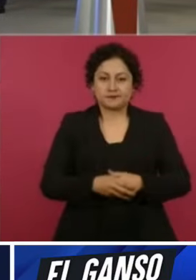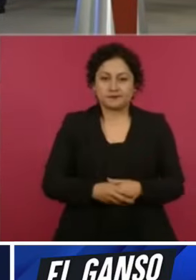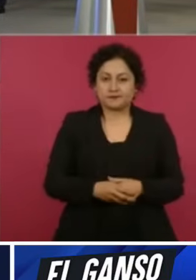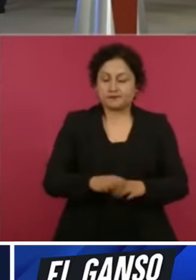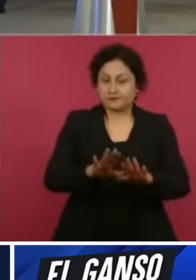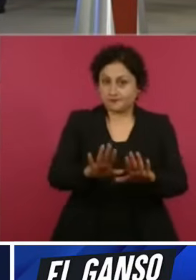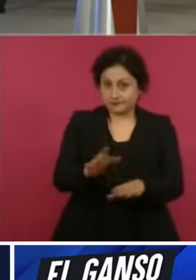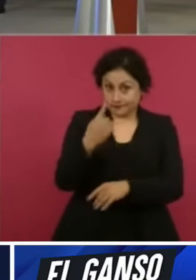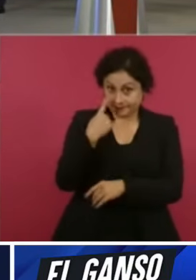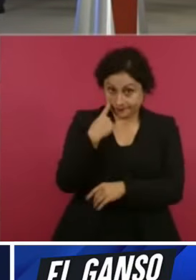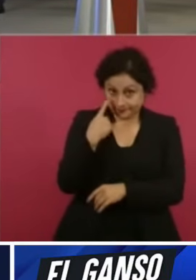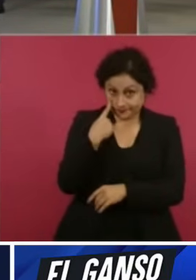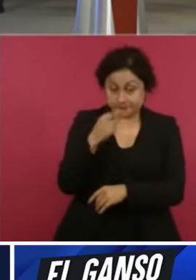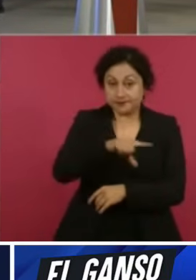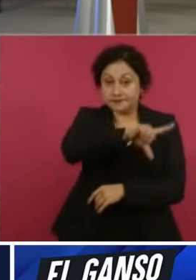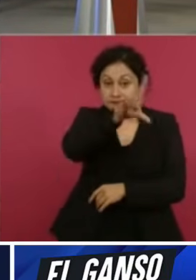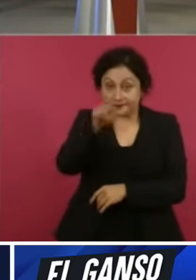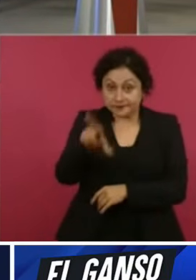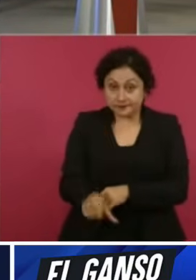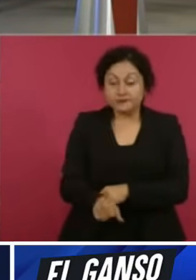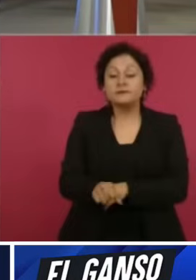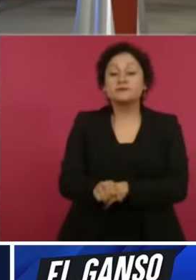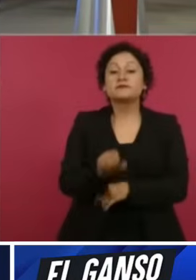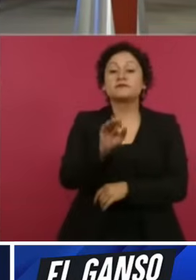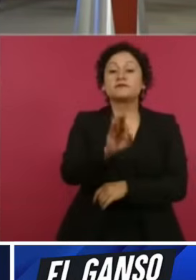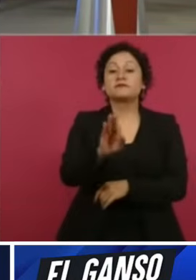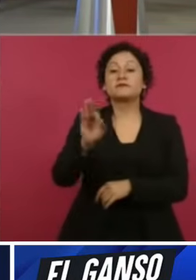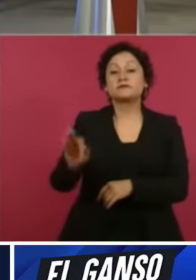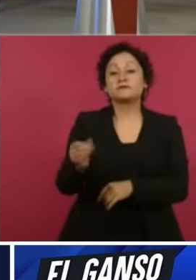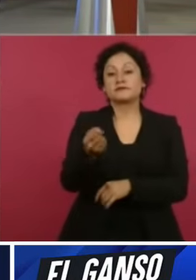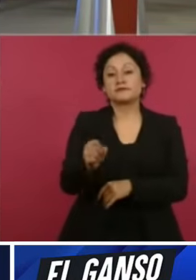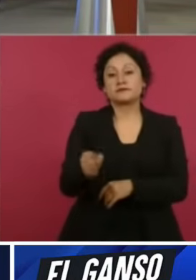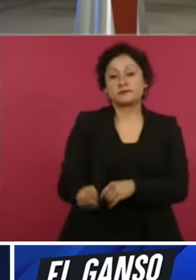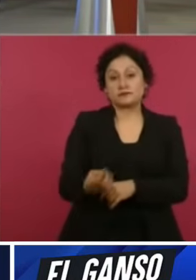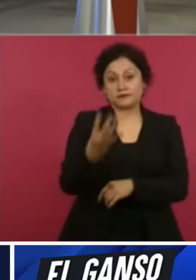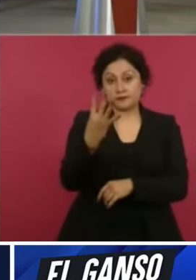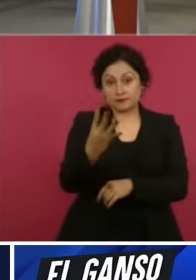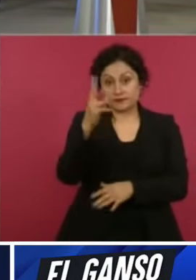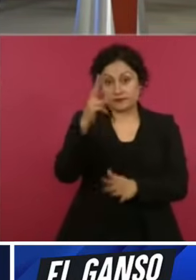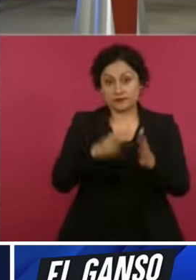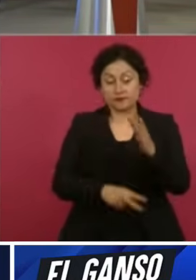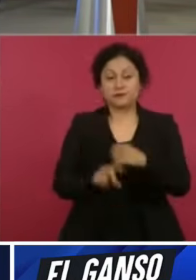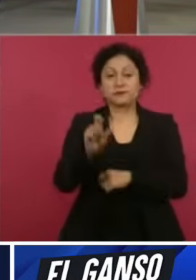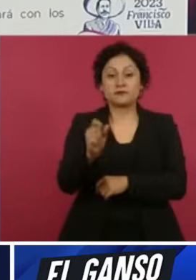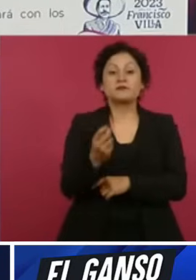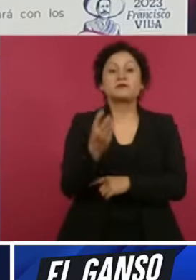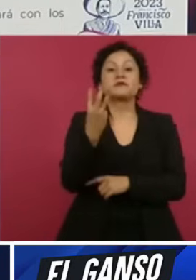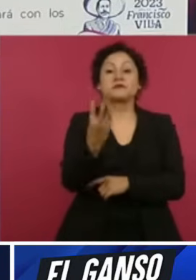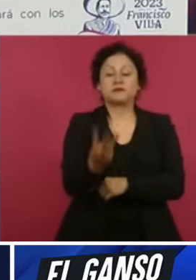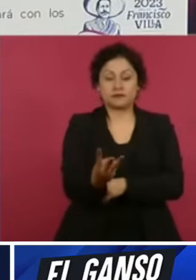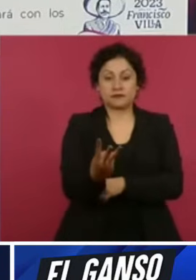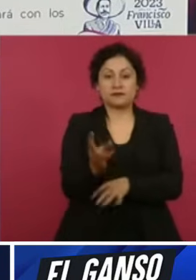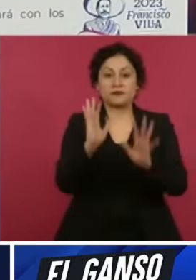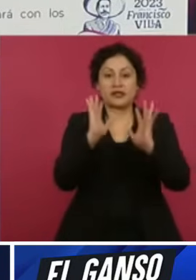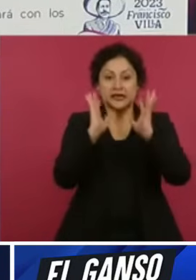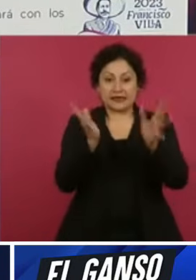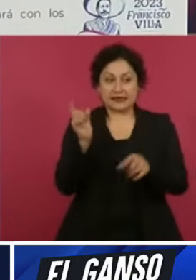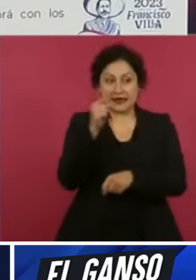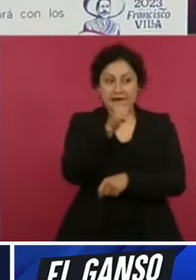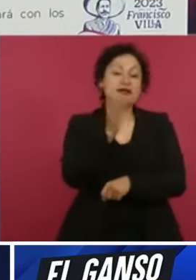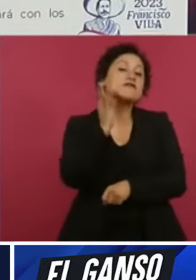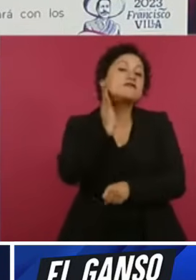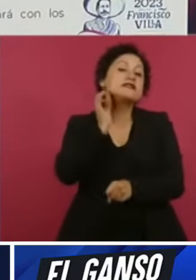desapercibido que con fecha 4 de septiembre 2023 TR estando el fiscal de Morelos en la